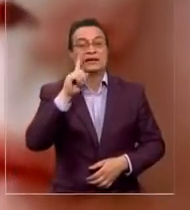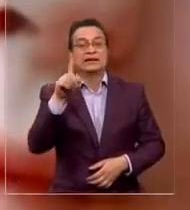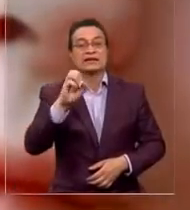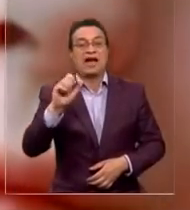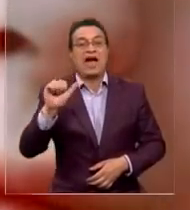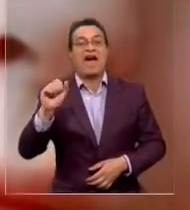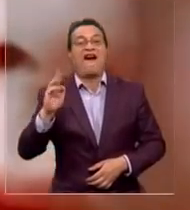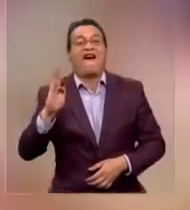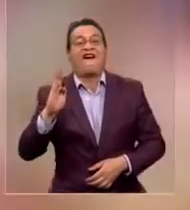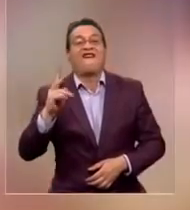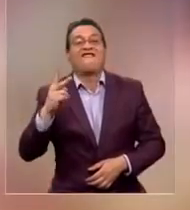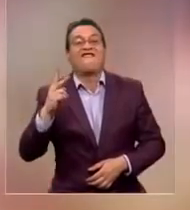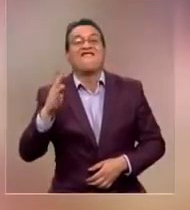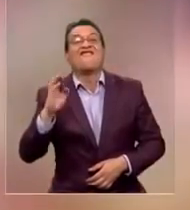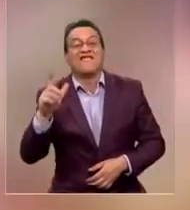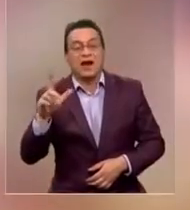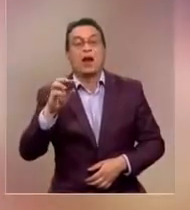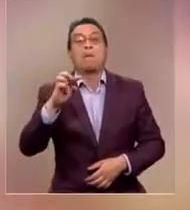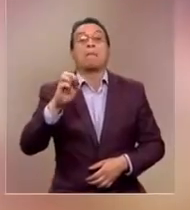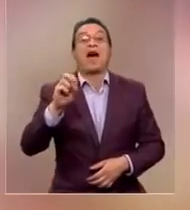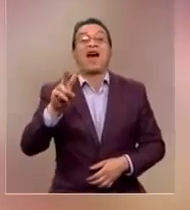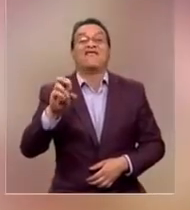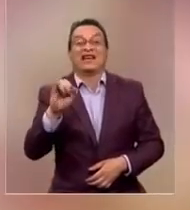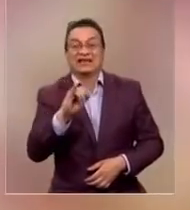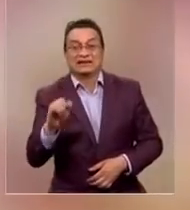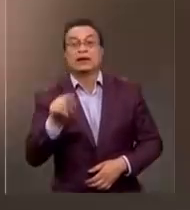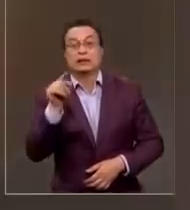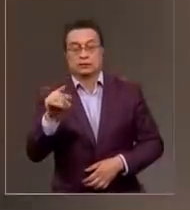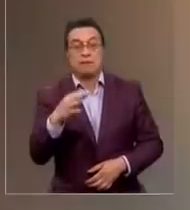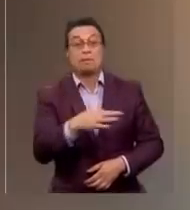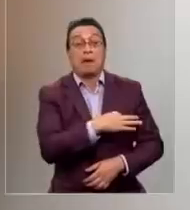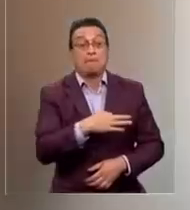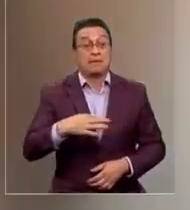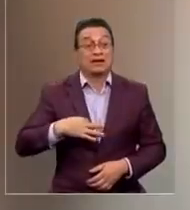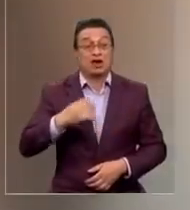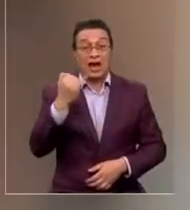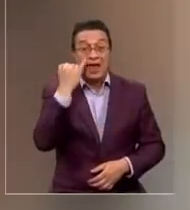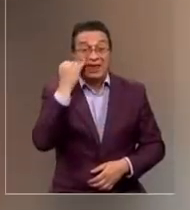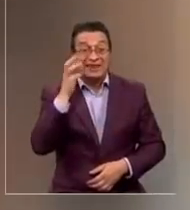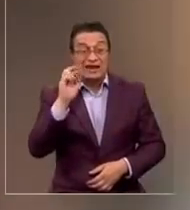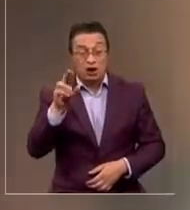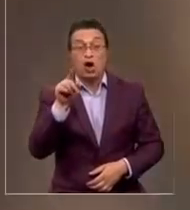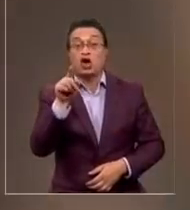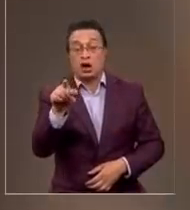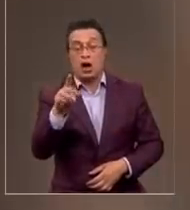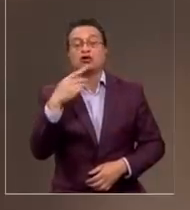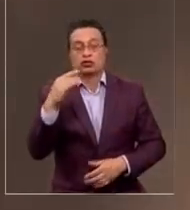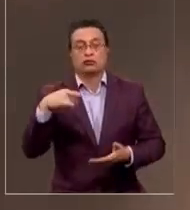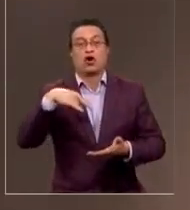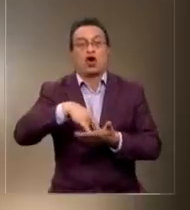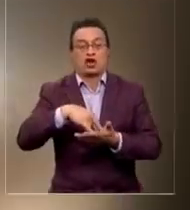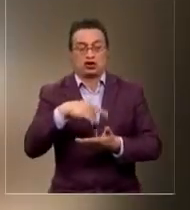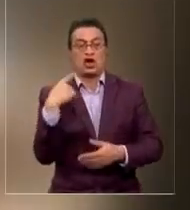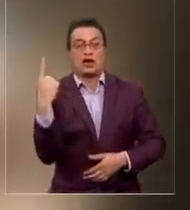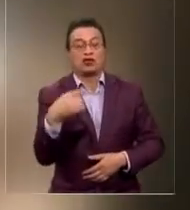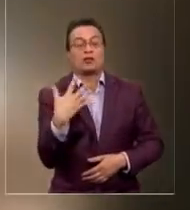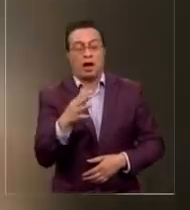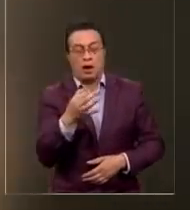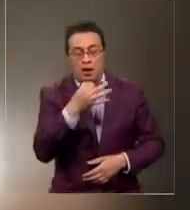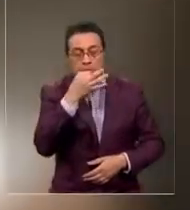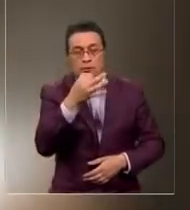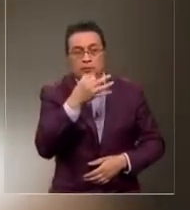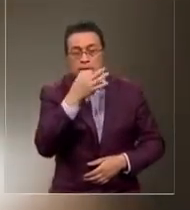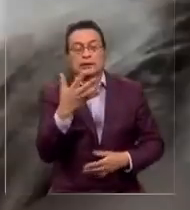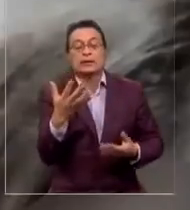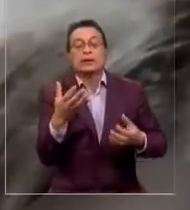fue confirmado esto por parte del propio ministro del Interior, Rodrigo Delgado, quien se encontraba en el Congreso Nacional, y los invito a revisar